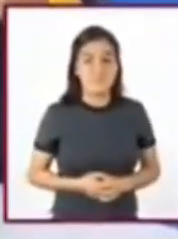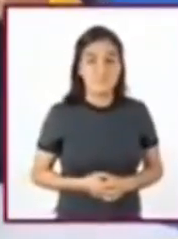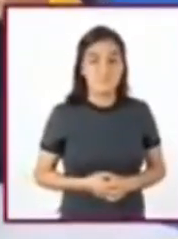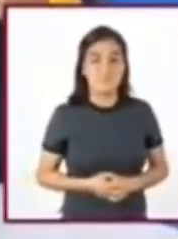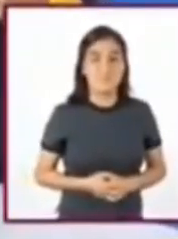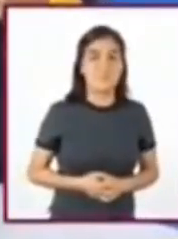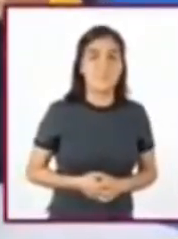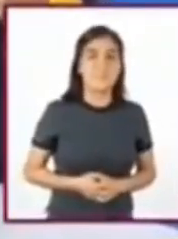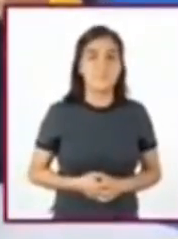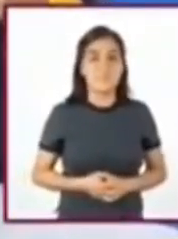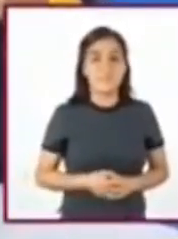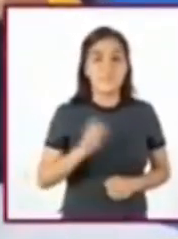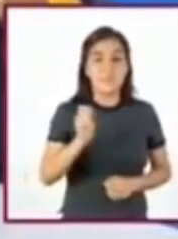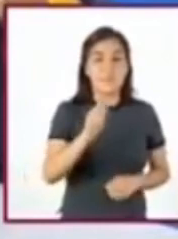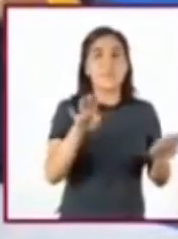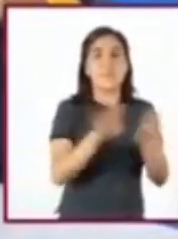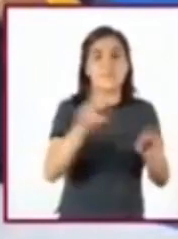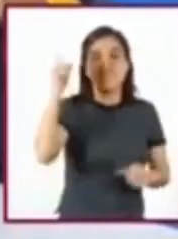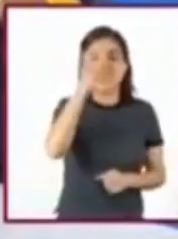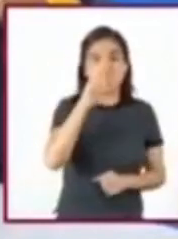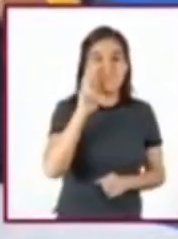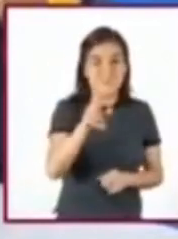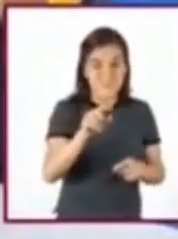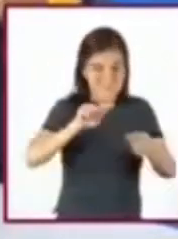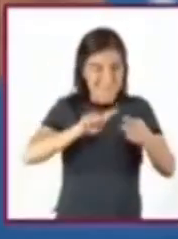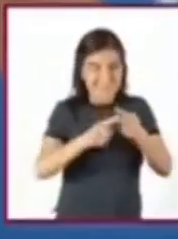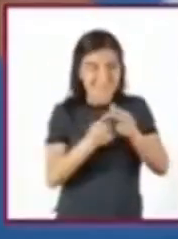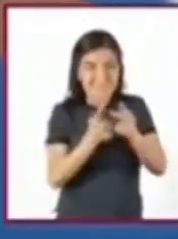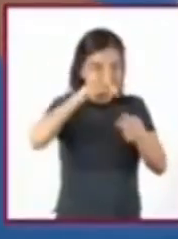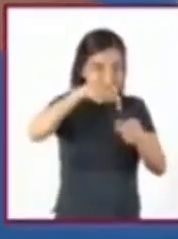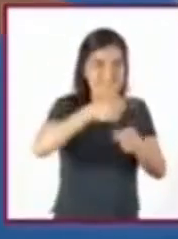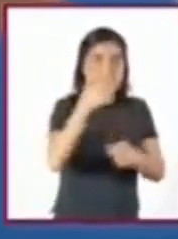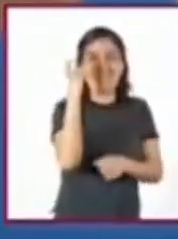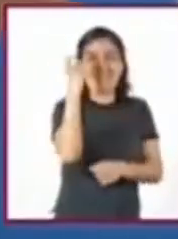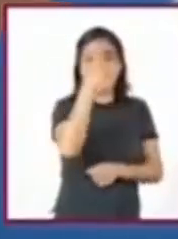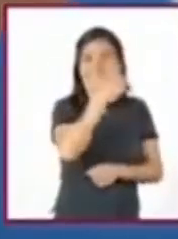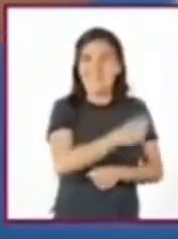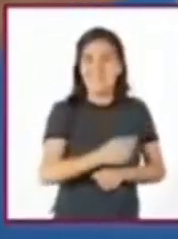Es complicado pasar los cables por aquí.